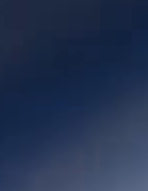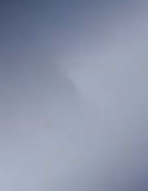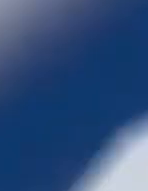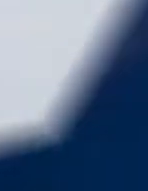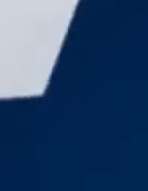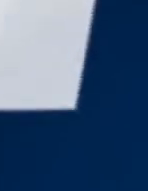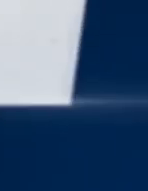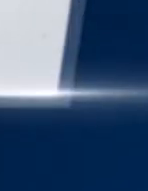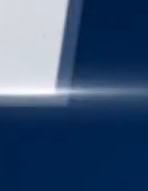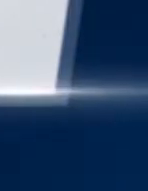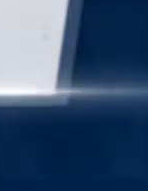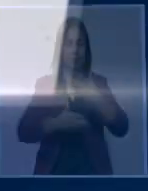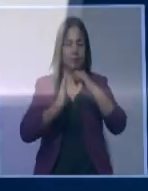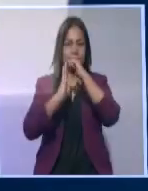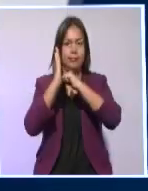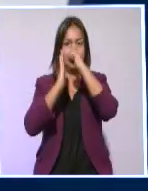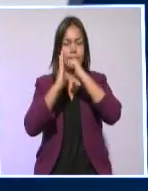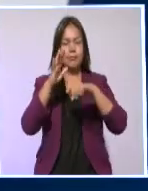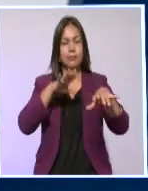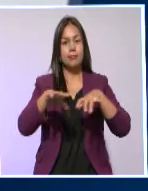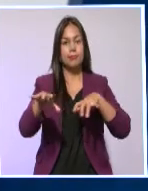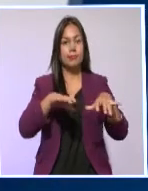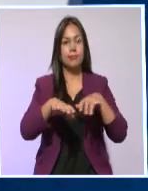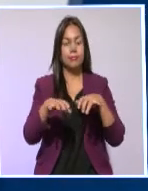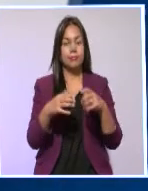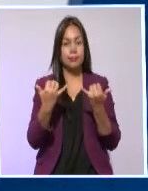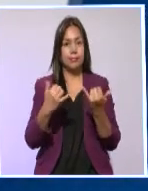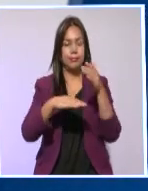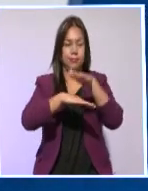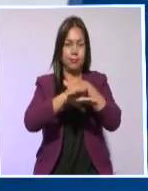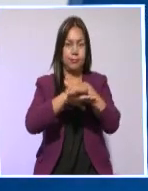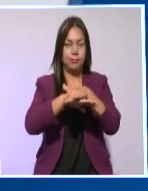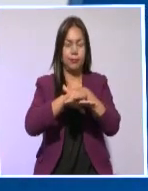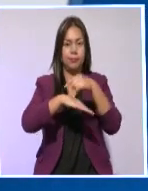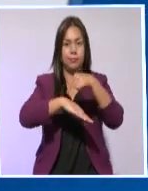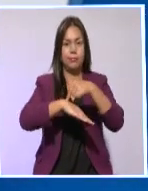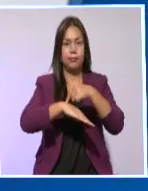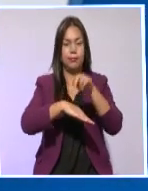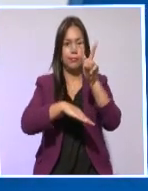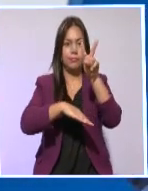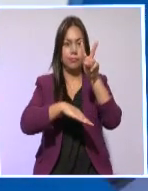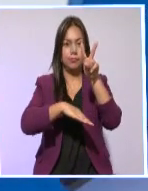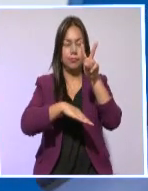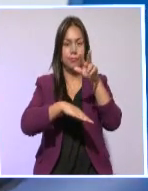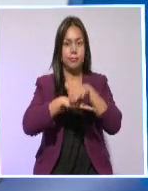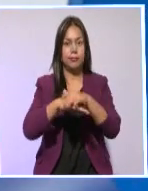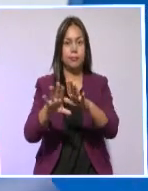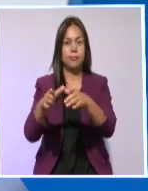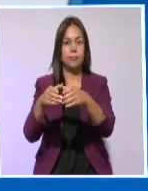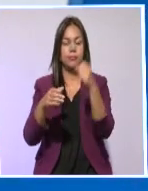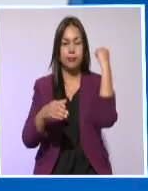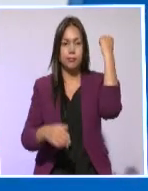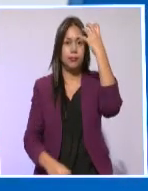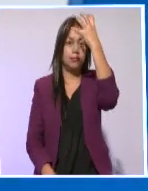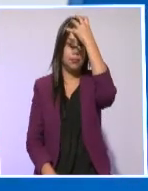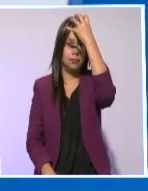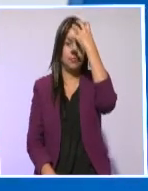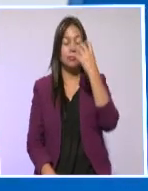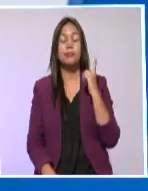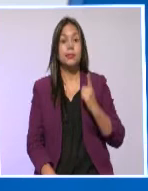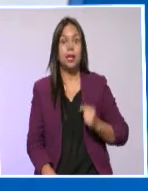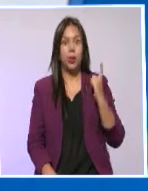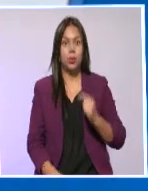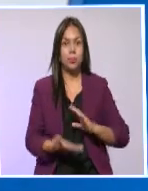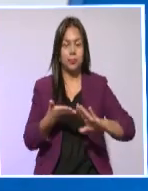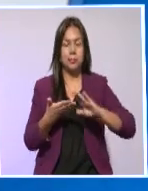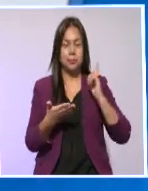Les compartimos la agenda de actividades prevista para esta tarde. A las 14 horas, Comisión del Derecho a la Salud recibe a Pablo